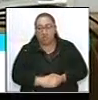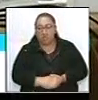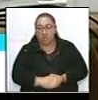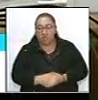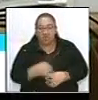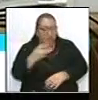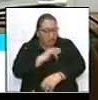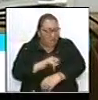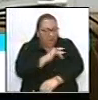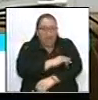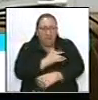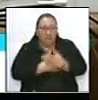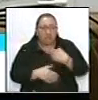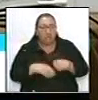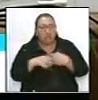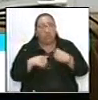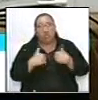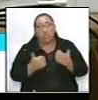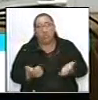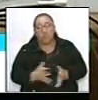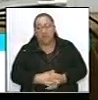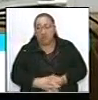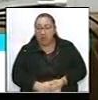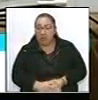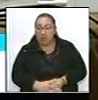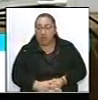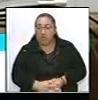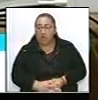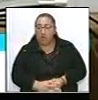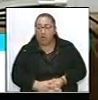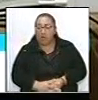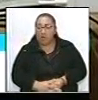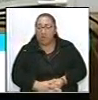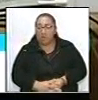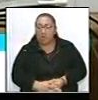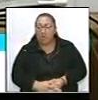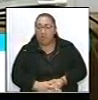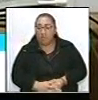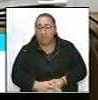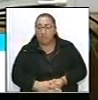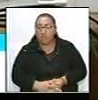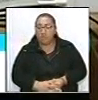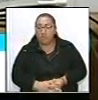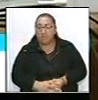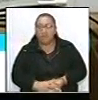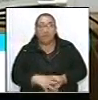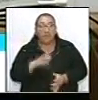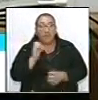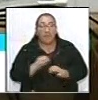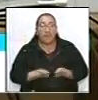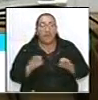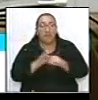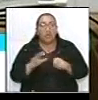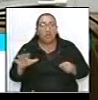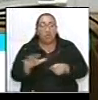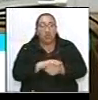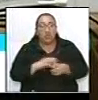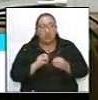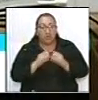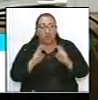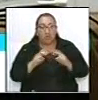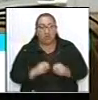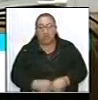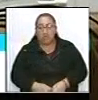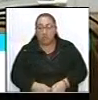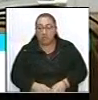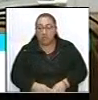marcas que no les va a borrar en toda su vida. Entonces yo creo que es importante definir en esta norma la institucionalización,